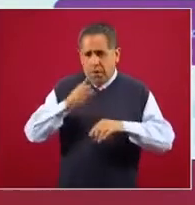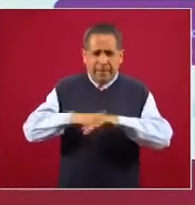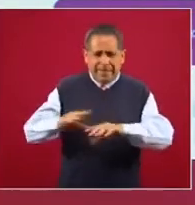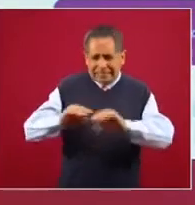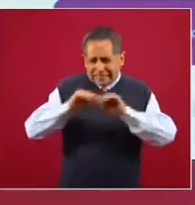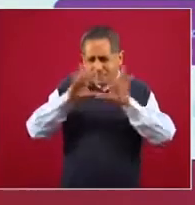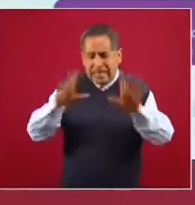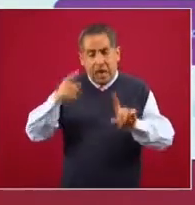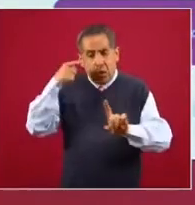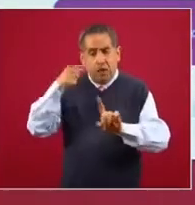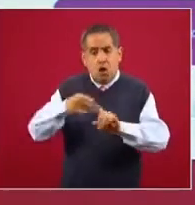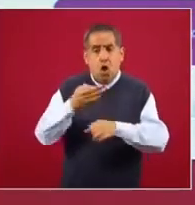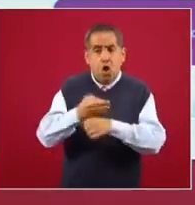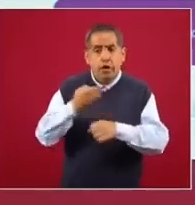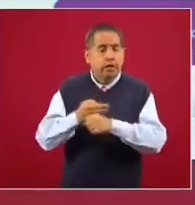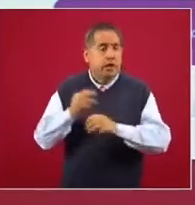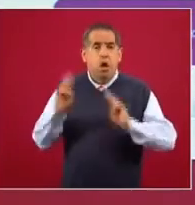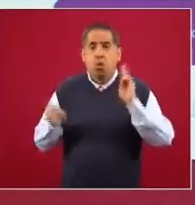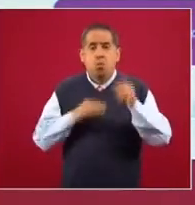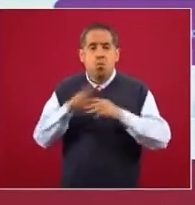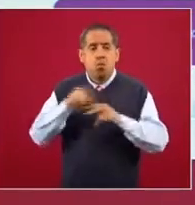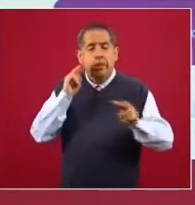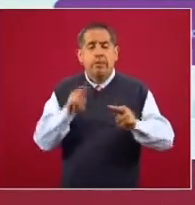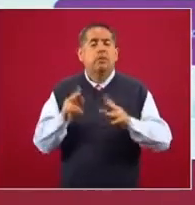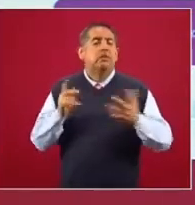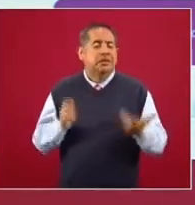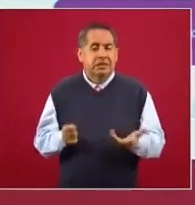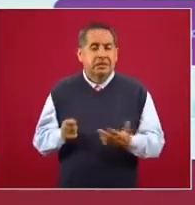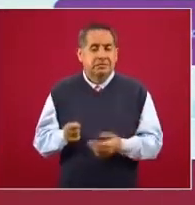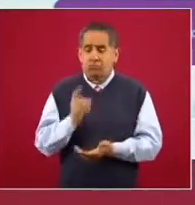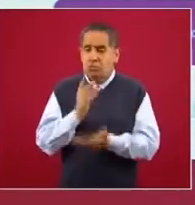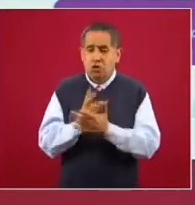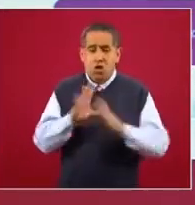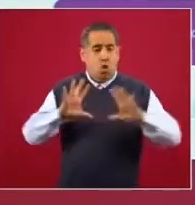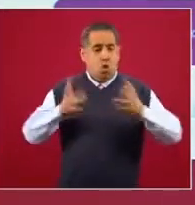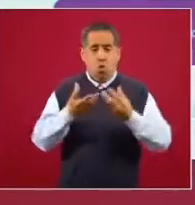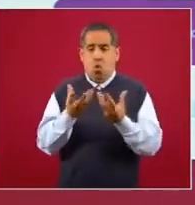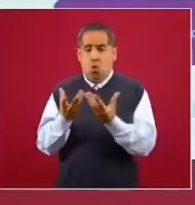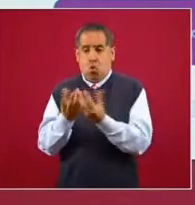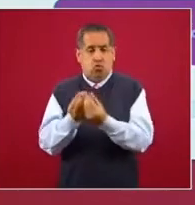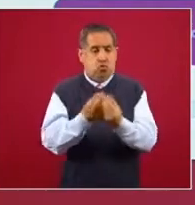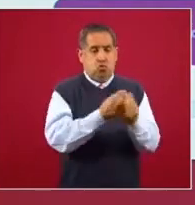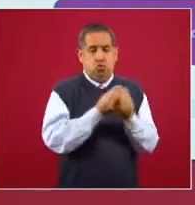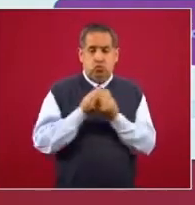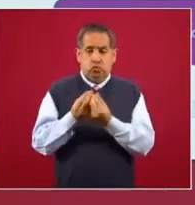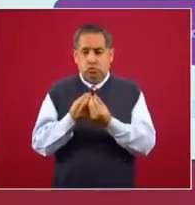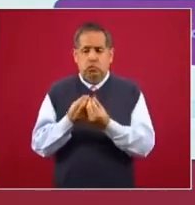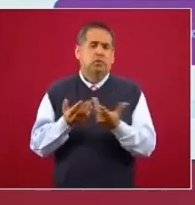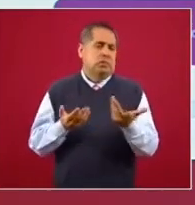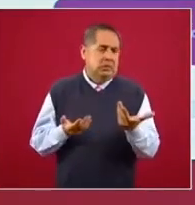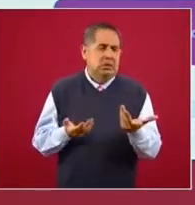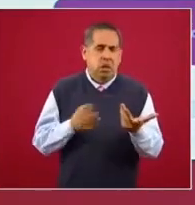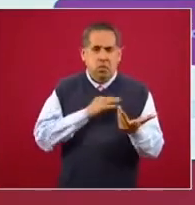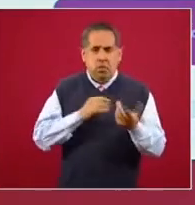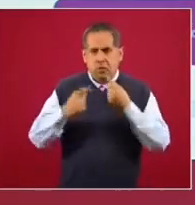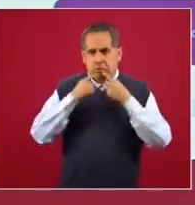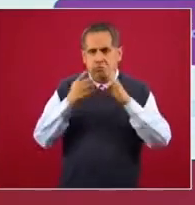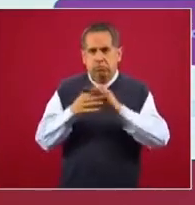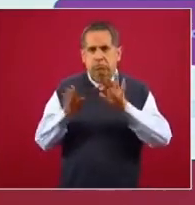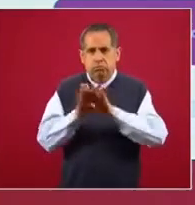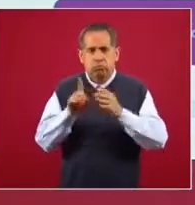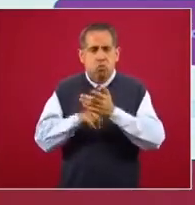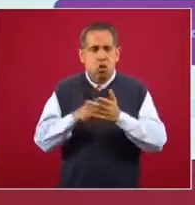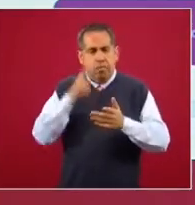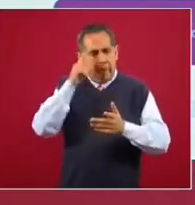esta crisis que estamos viviendo a nivel global, es que solo de manera colectiva y comunitaria es como lograremos